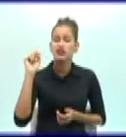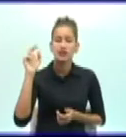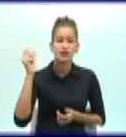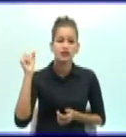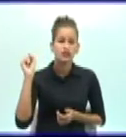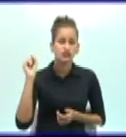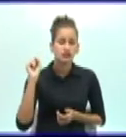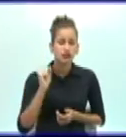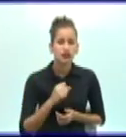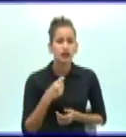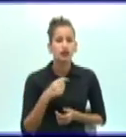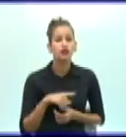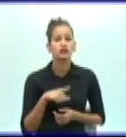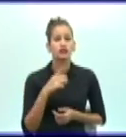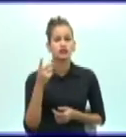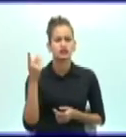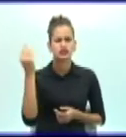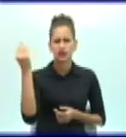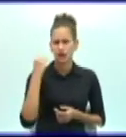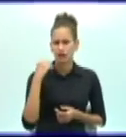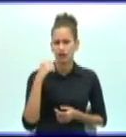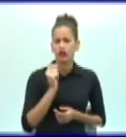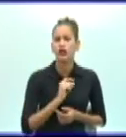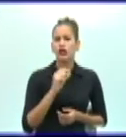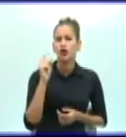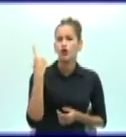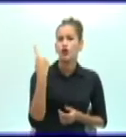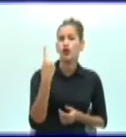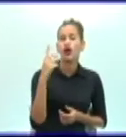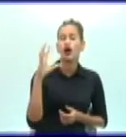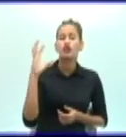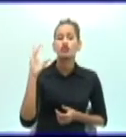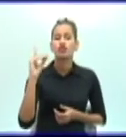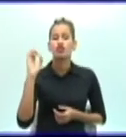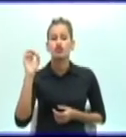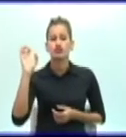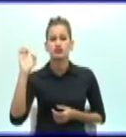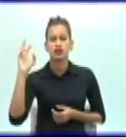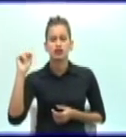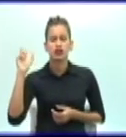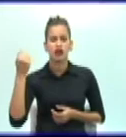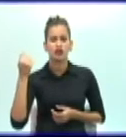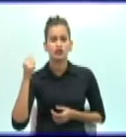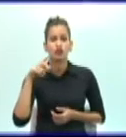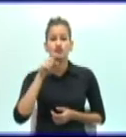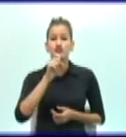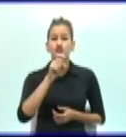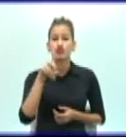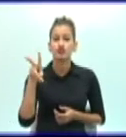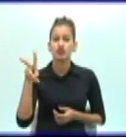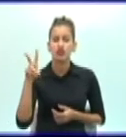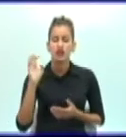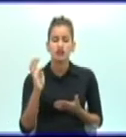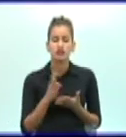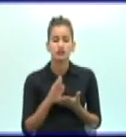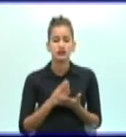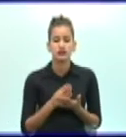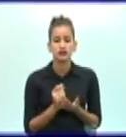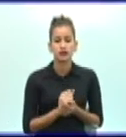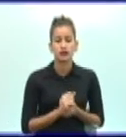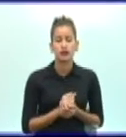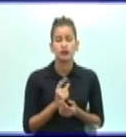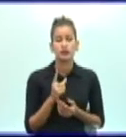saber que una docena son 12 elementos. Si tenemos 3 docenas de libretas, pues tenemos 3 por 12, que es